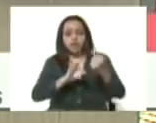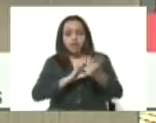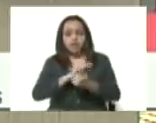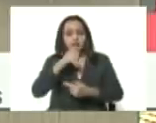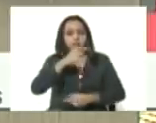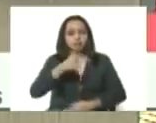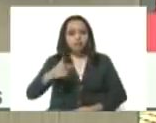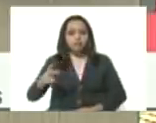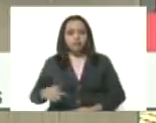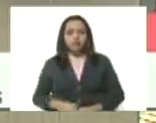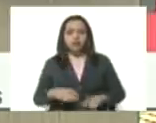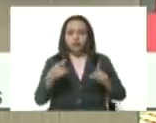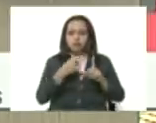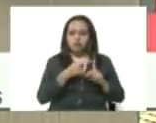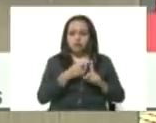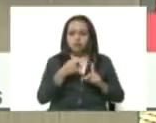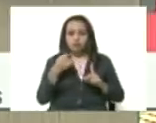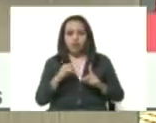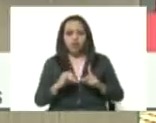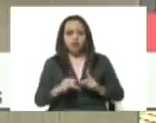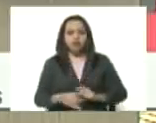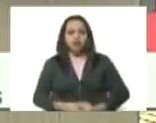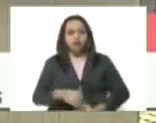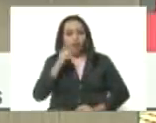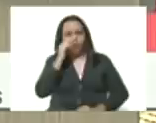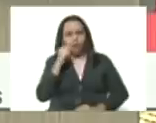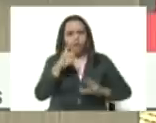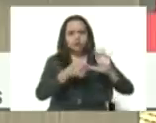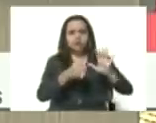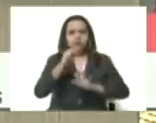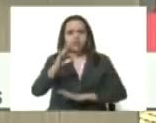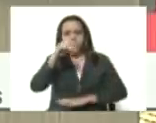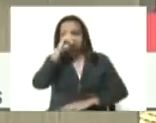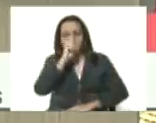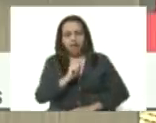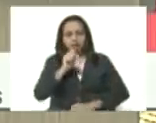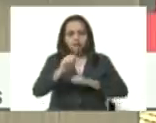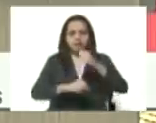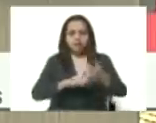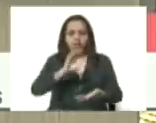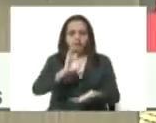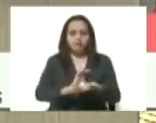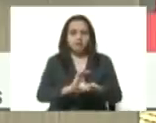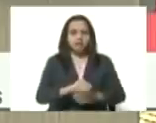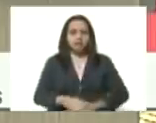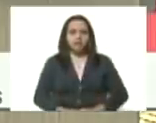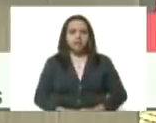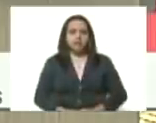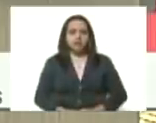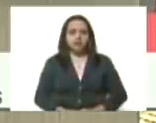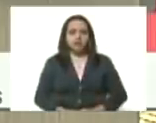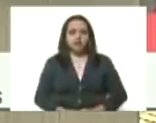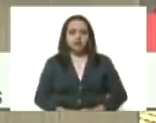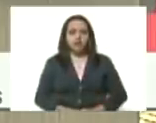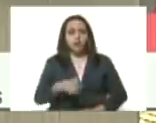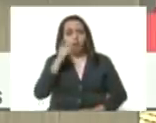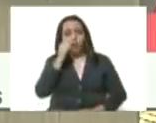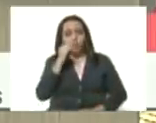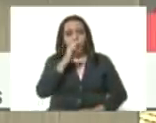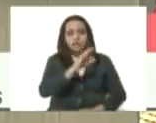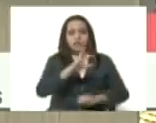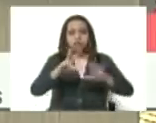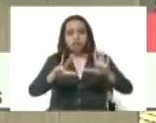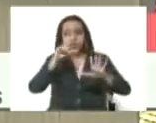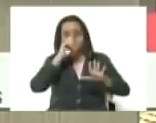fallecidos, uno de ellos un hombre de 63 años del Distrito Capital, un hombre de 38